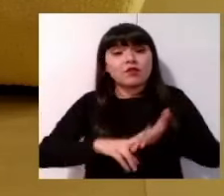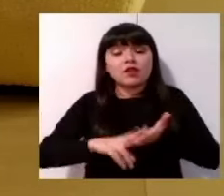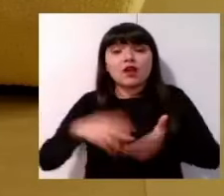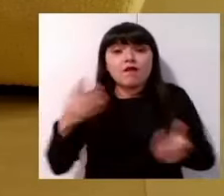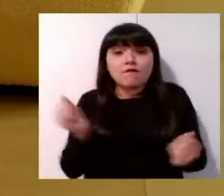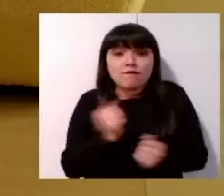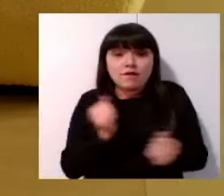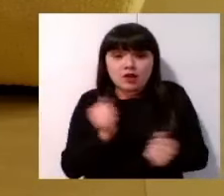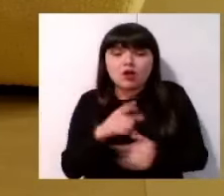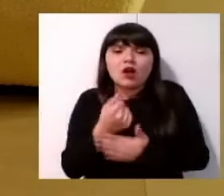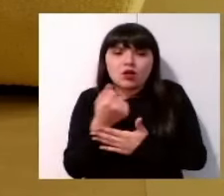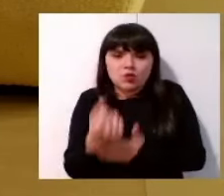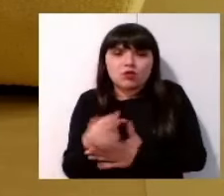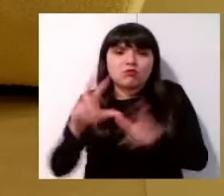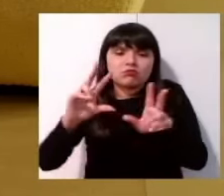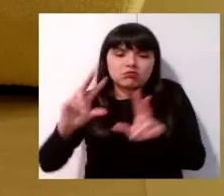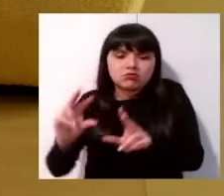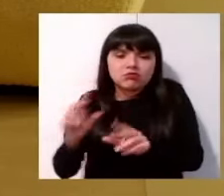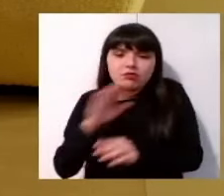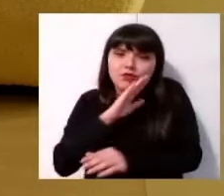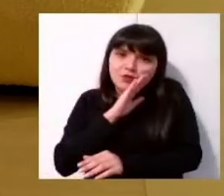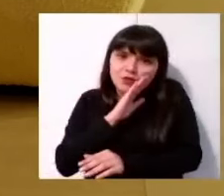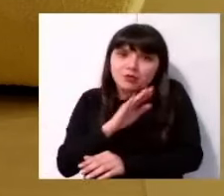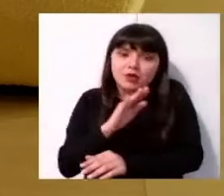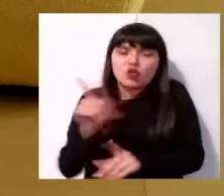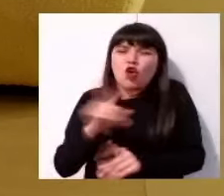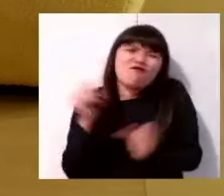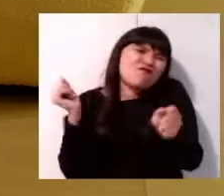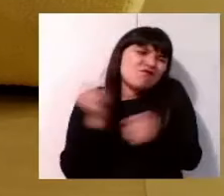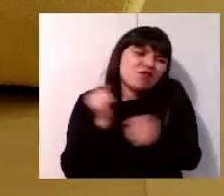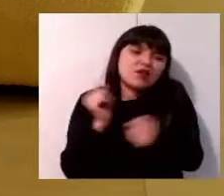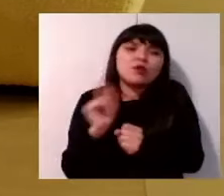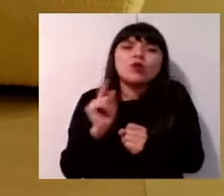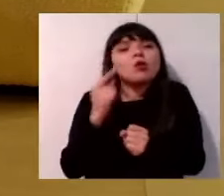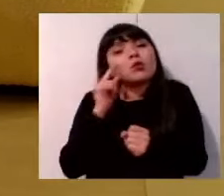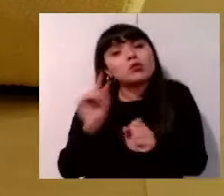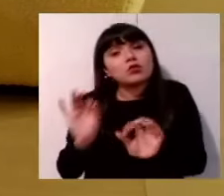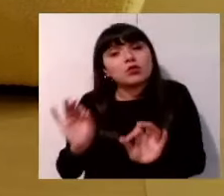obviamente. Pero siempre a los niños el concepto es